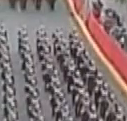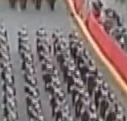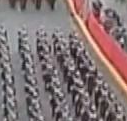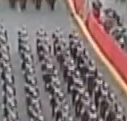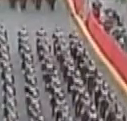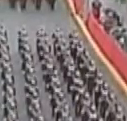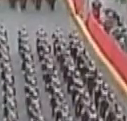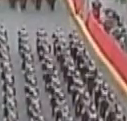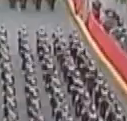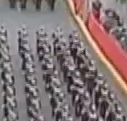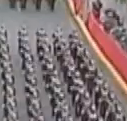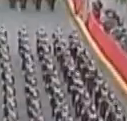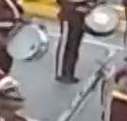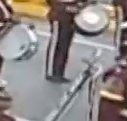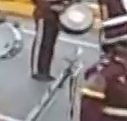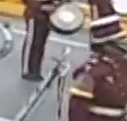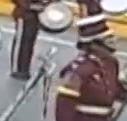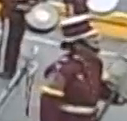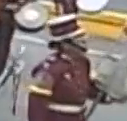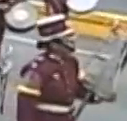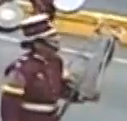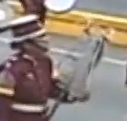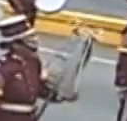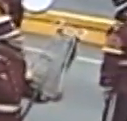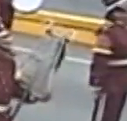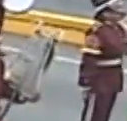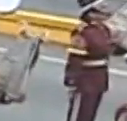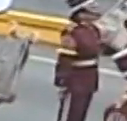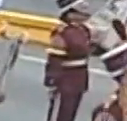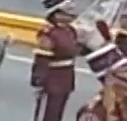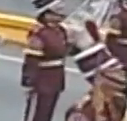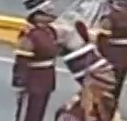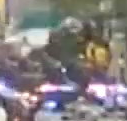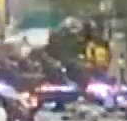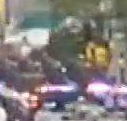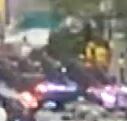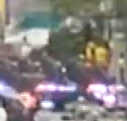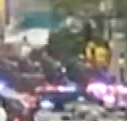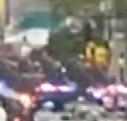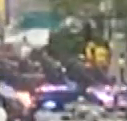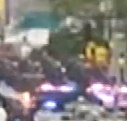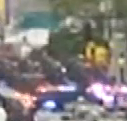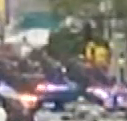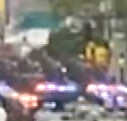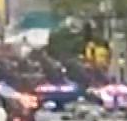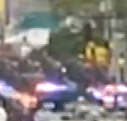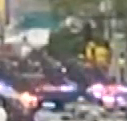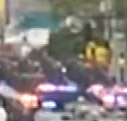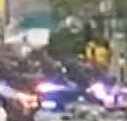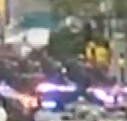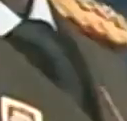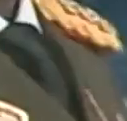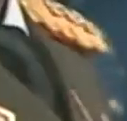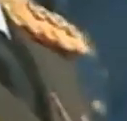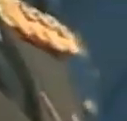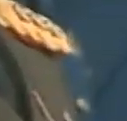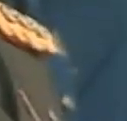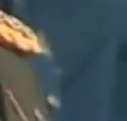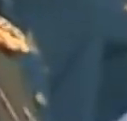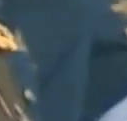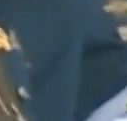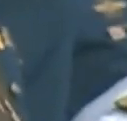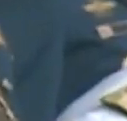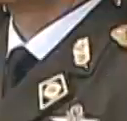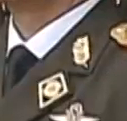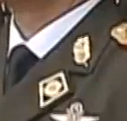plan, se elige como fecha para el atentado el 4 de agosto por ser el evento militar más próximo con participación de gran parte